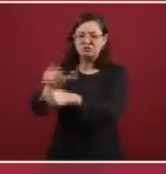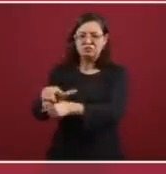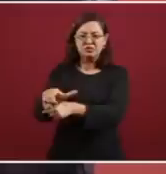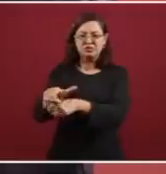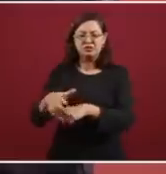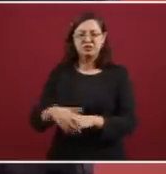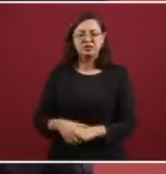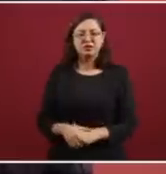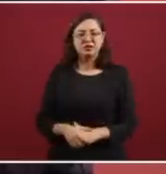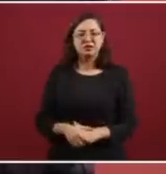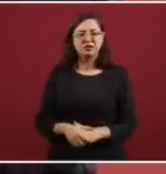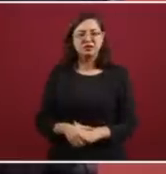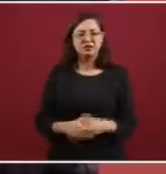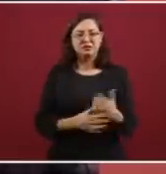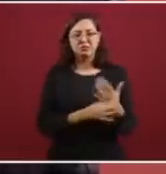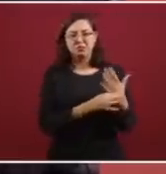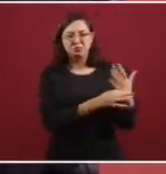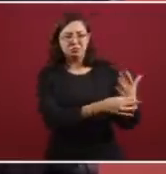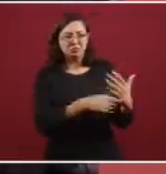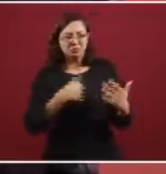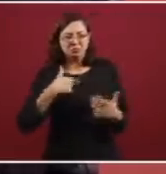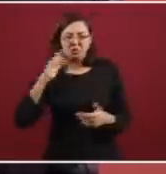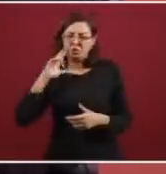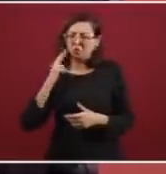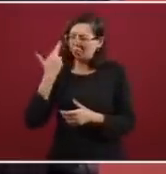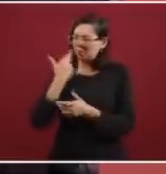a la población indígena.